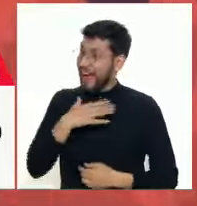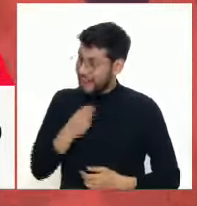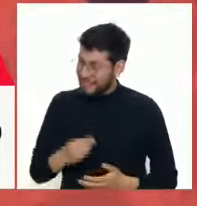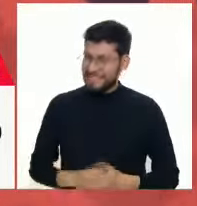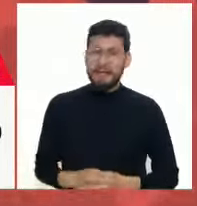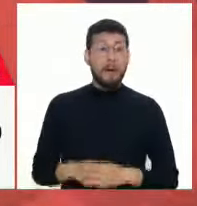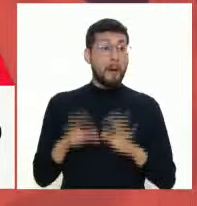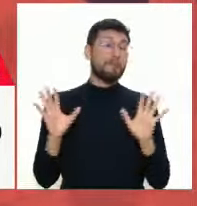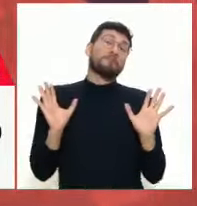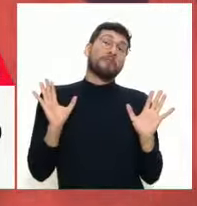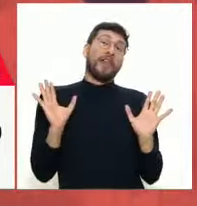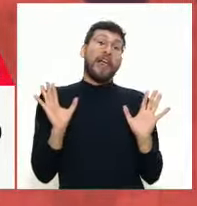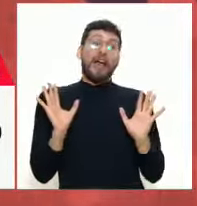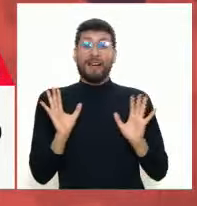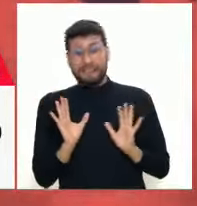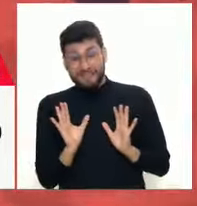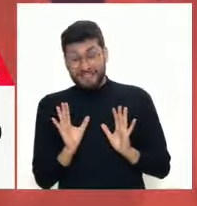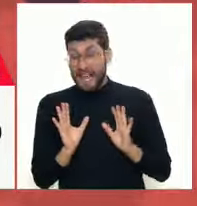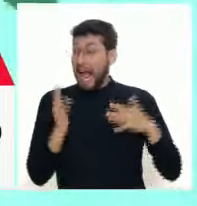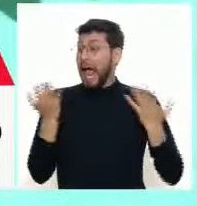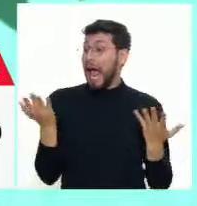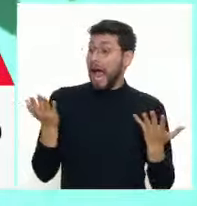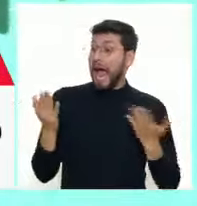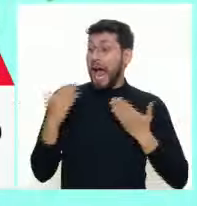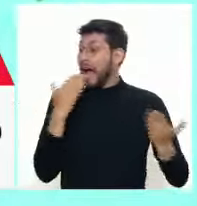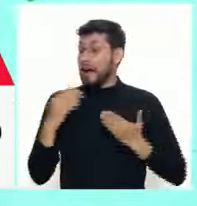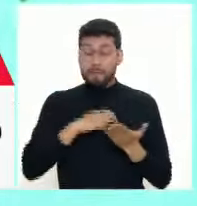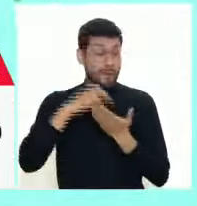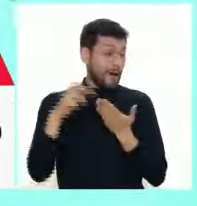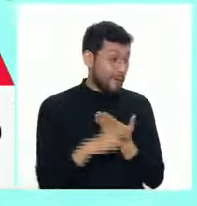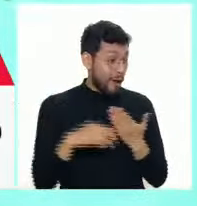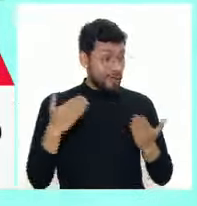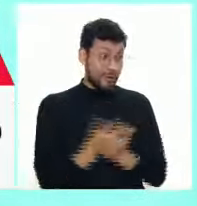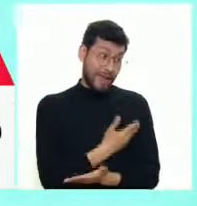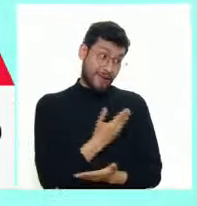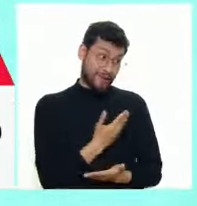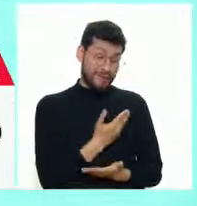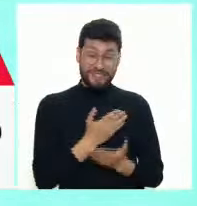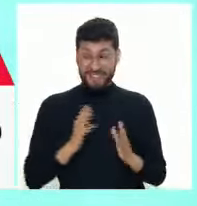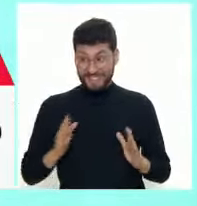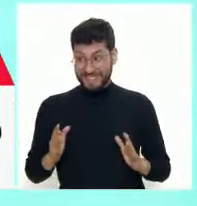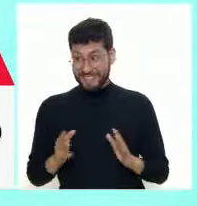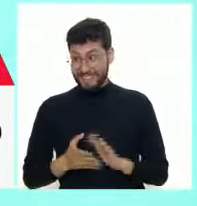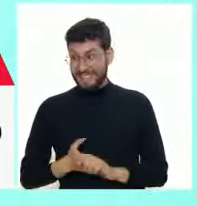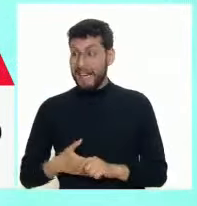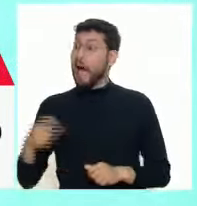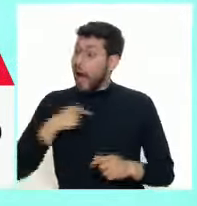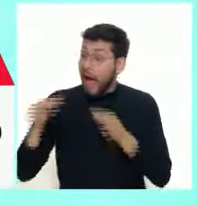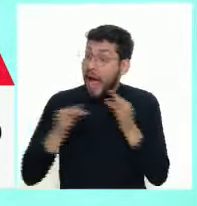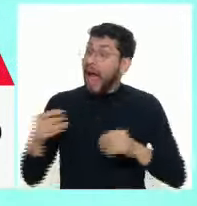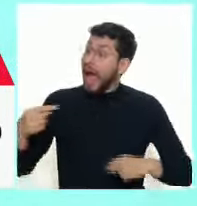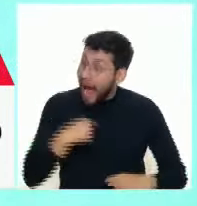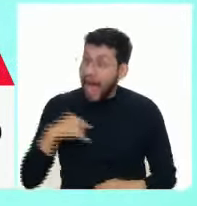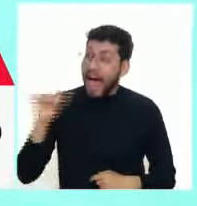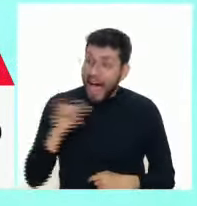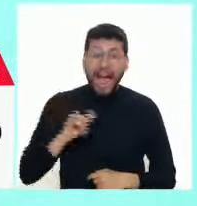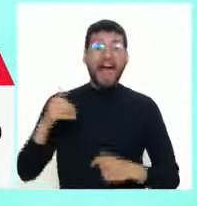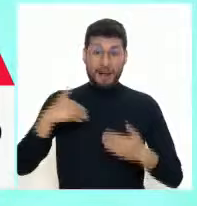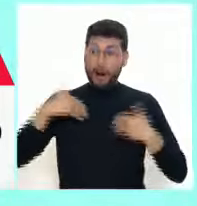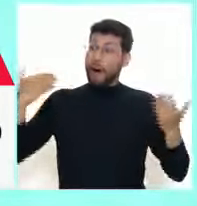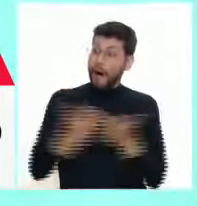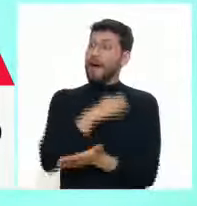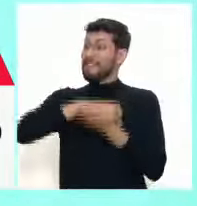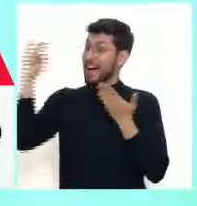Bueno, y hablando de programas nuevos, les cuento que yo también voy a tener mi